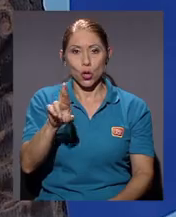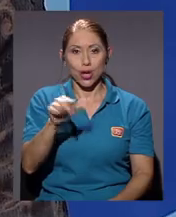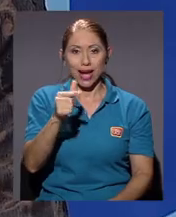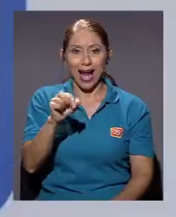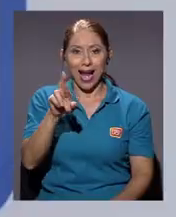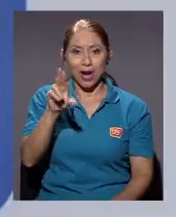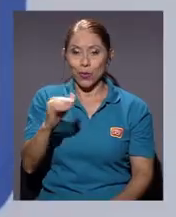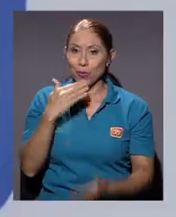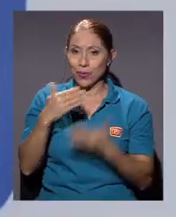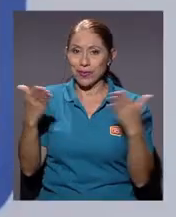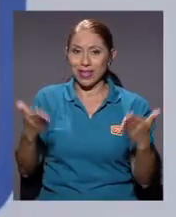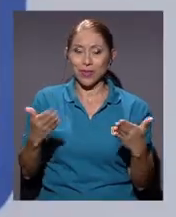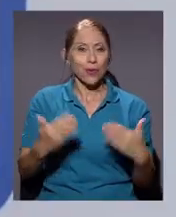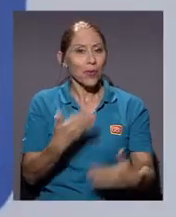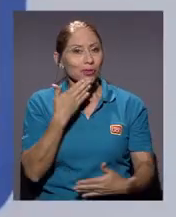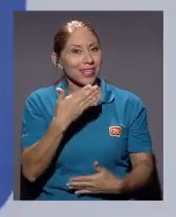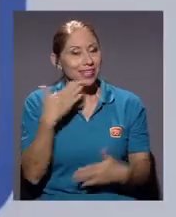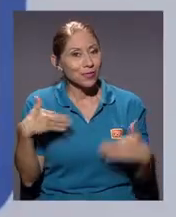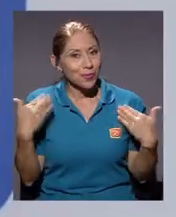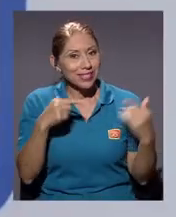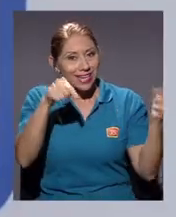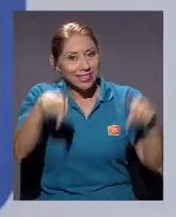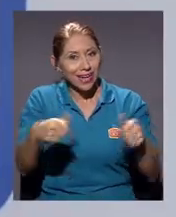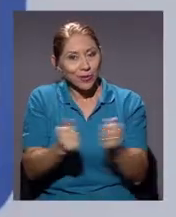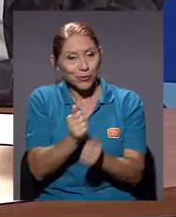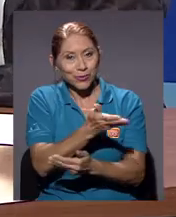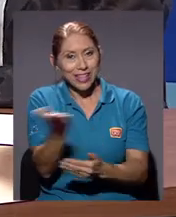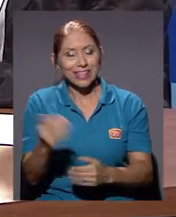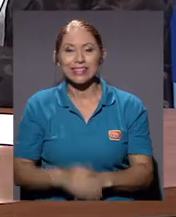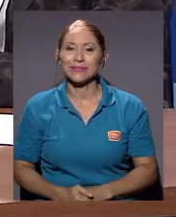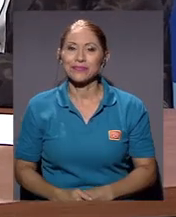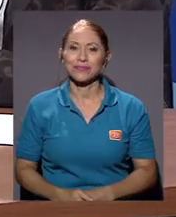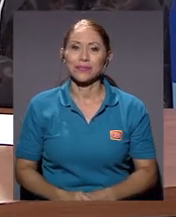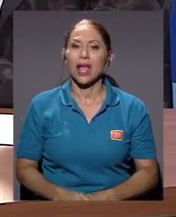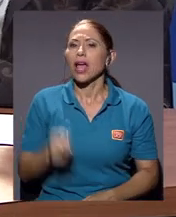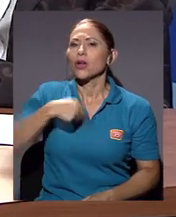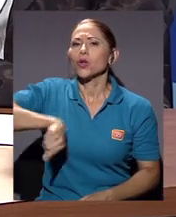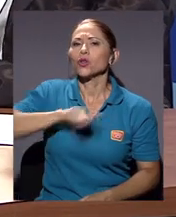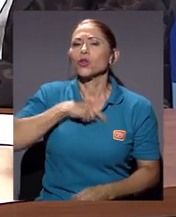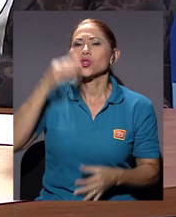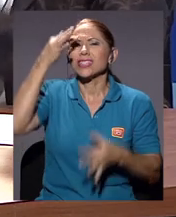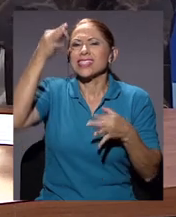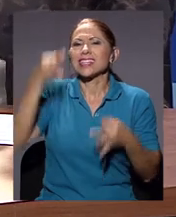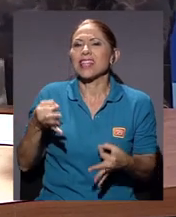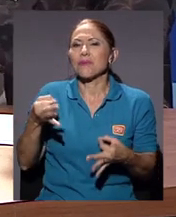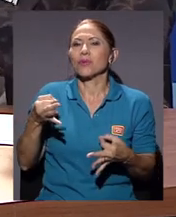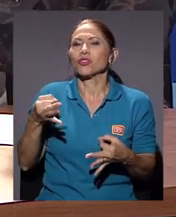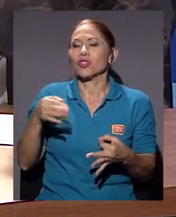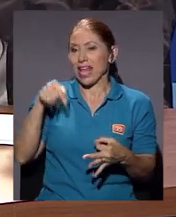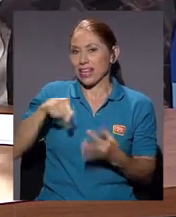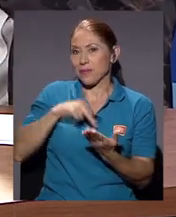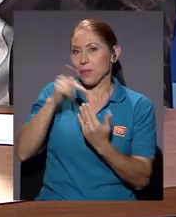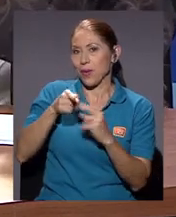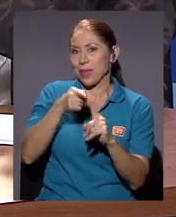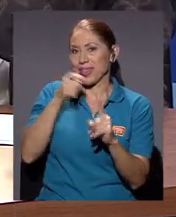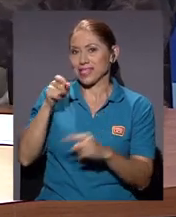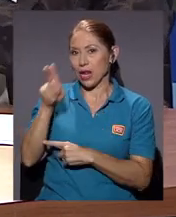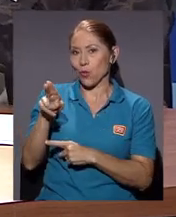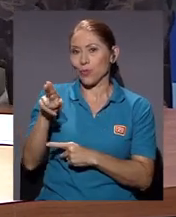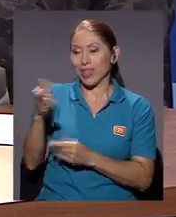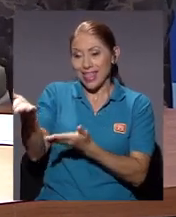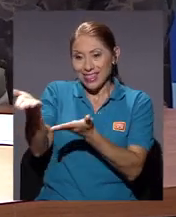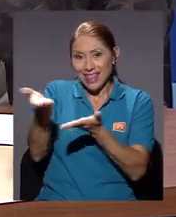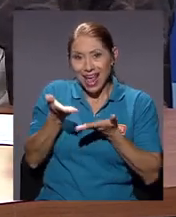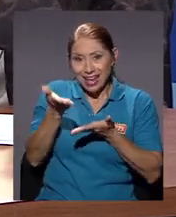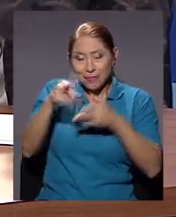bienvenido desde la uv para muchas gracias un placer estar acá con ustedes don víctor decidimos desde la uv traer a alguien de